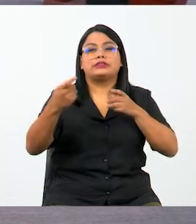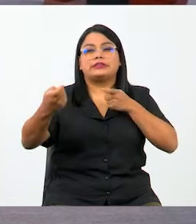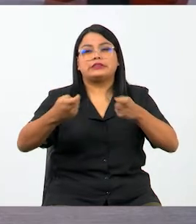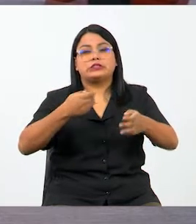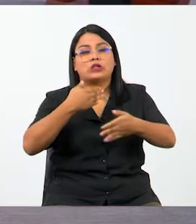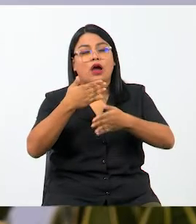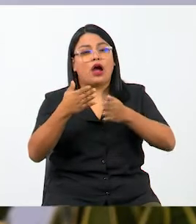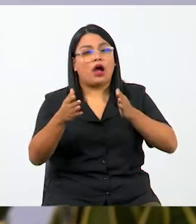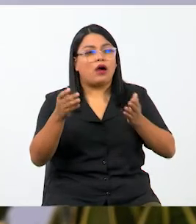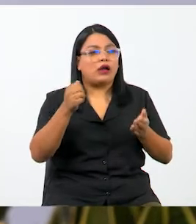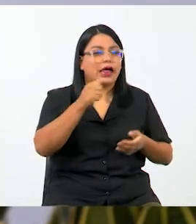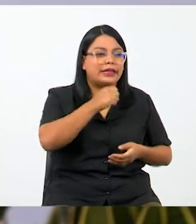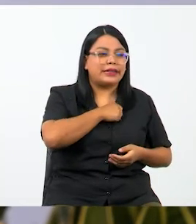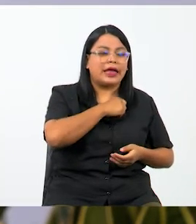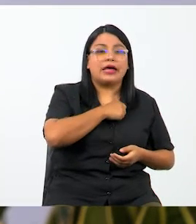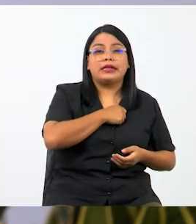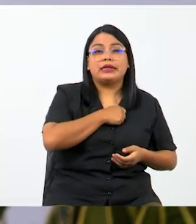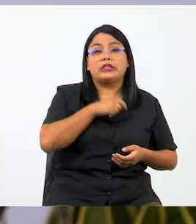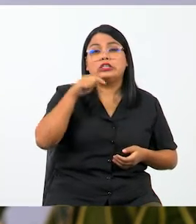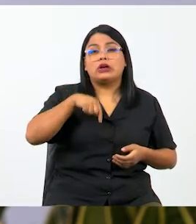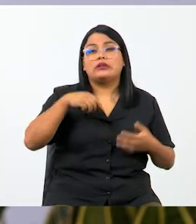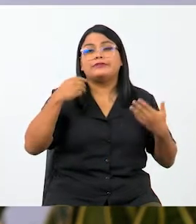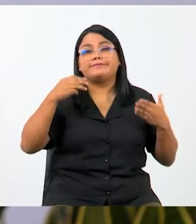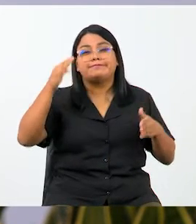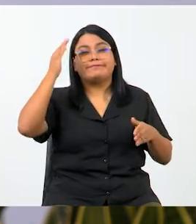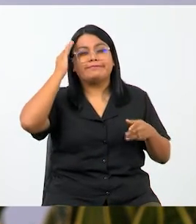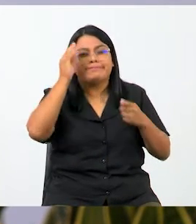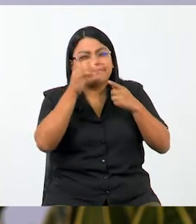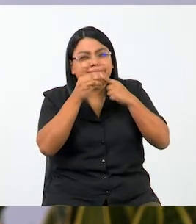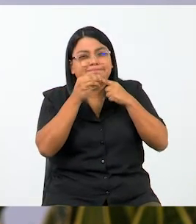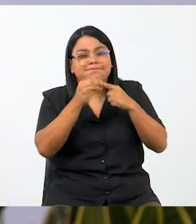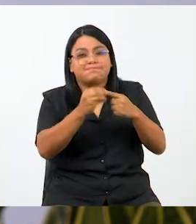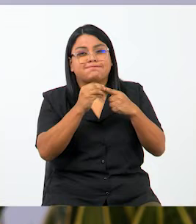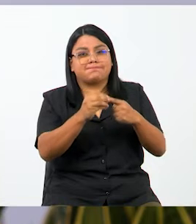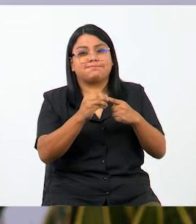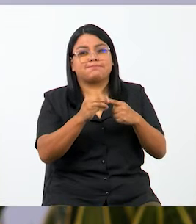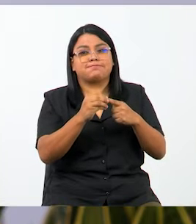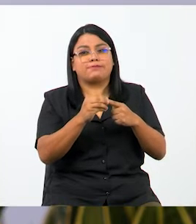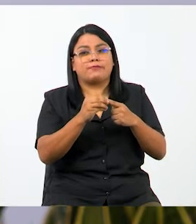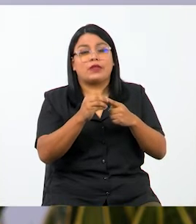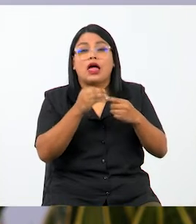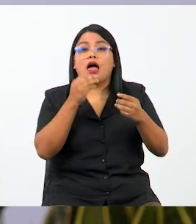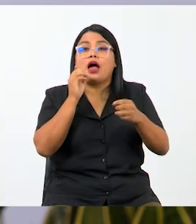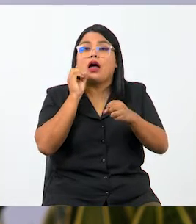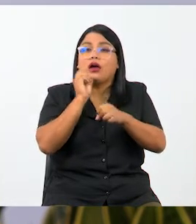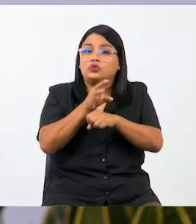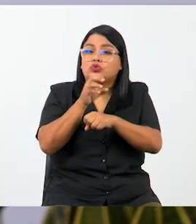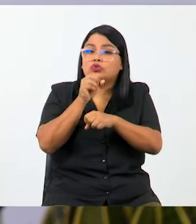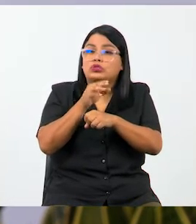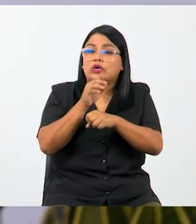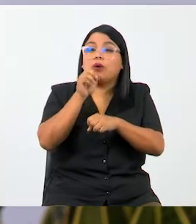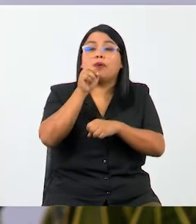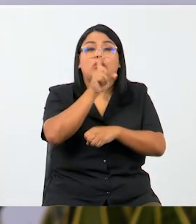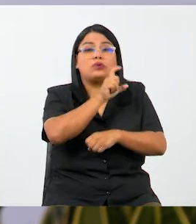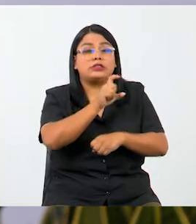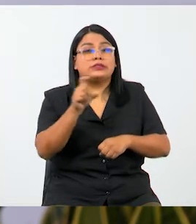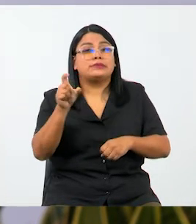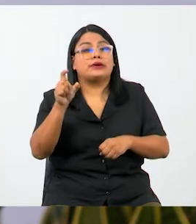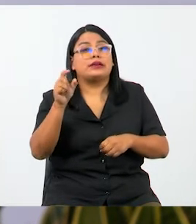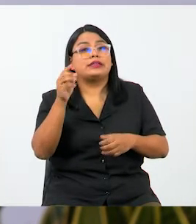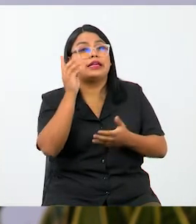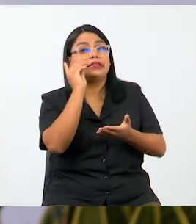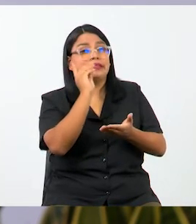ahora conoceremos a detalle cada una de las orientaciones para una semana didáctica. Recordemos que la